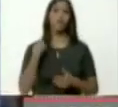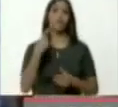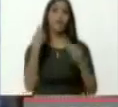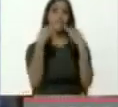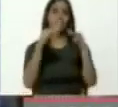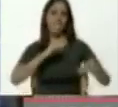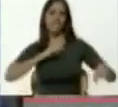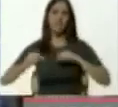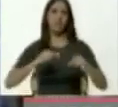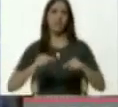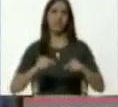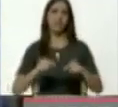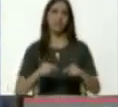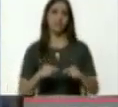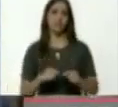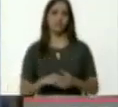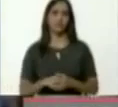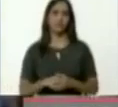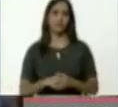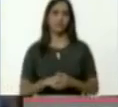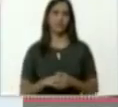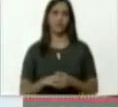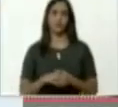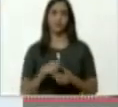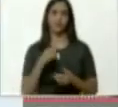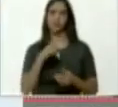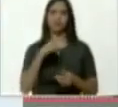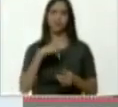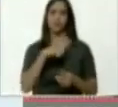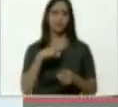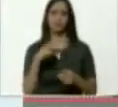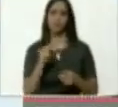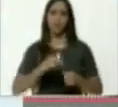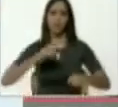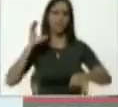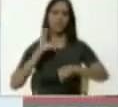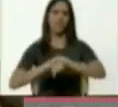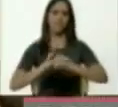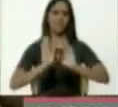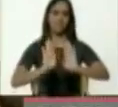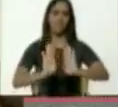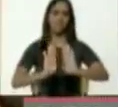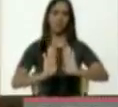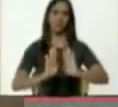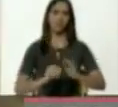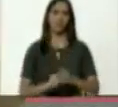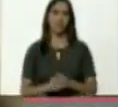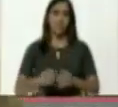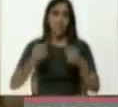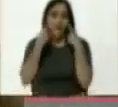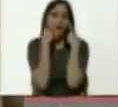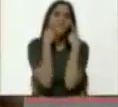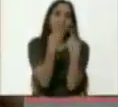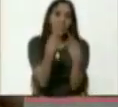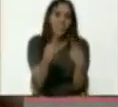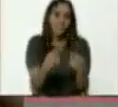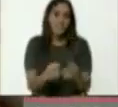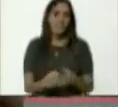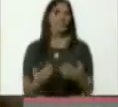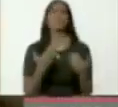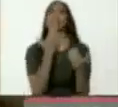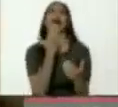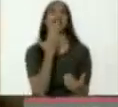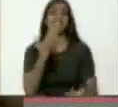régimen. No nos han detenido. No nos han detenido. A ver, que alguien